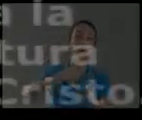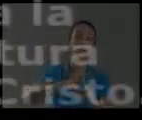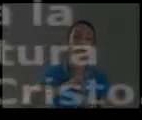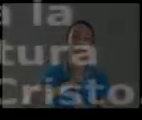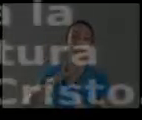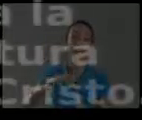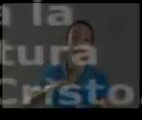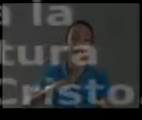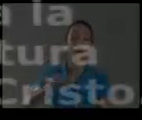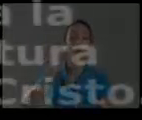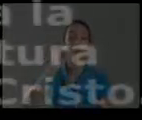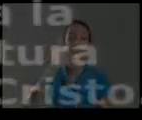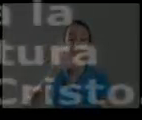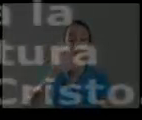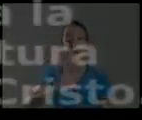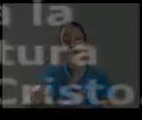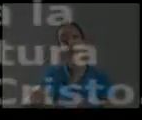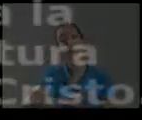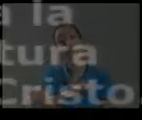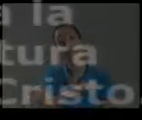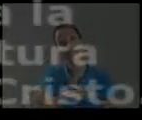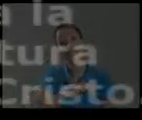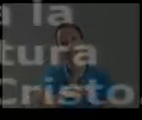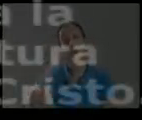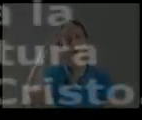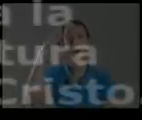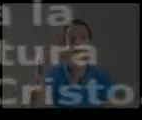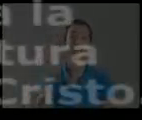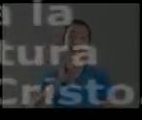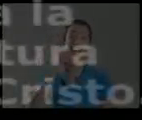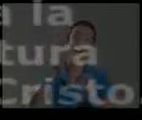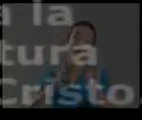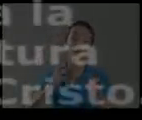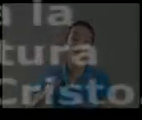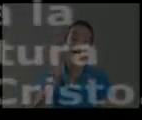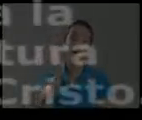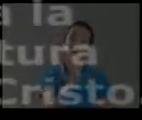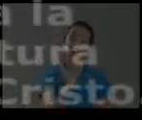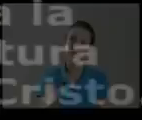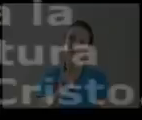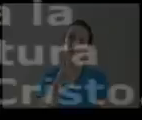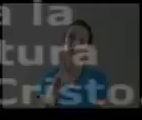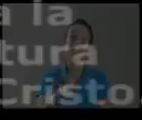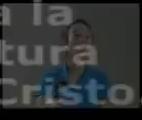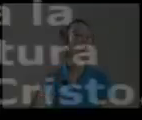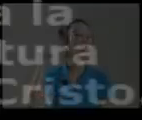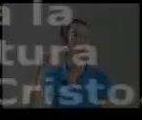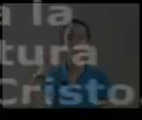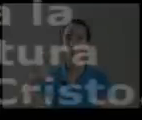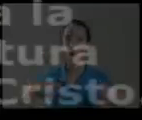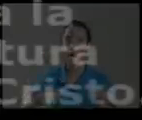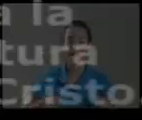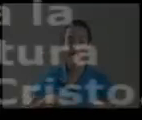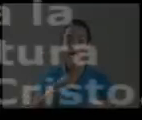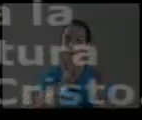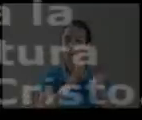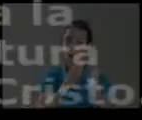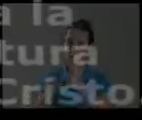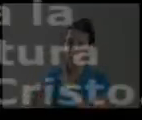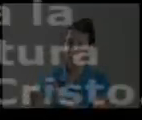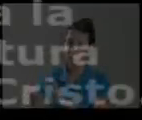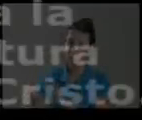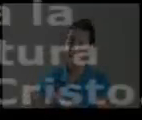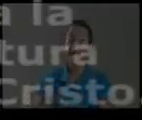la que determina hasta cuándo van a estar vigentes los cinco ministerios. Porque algunos,